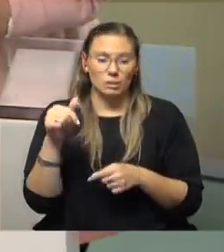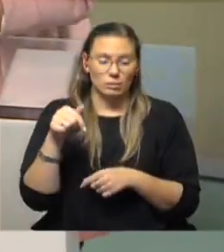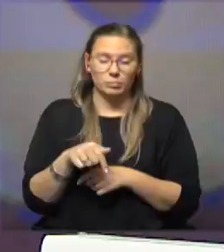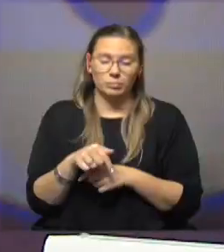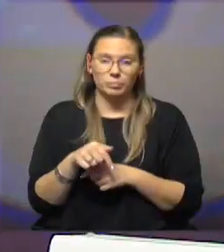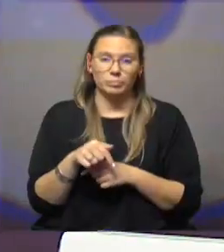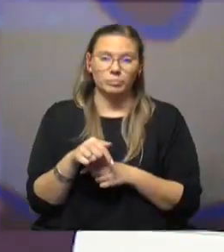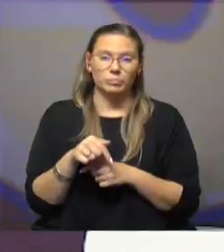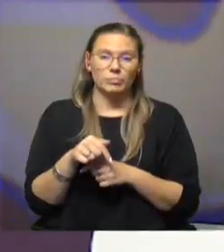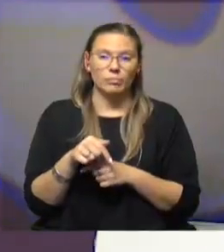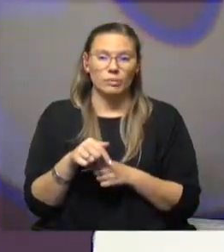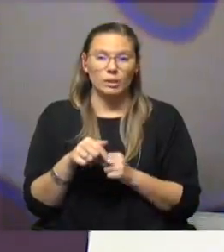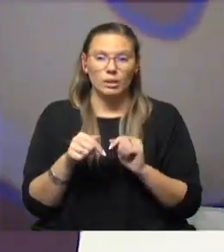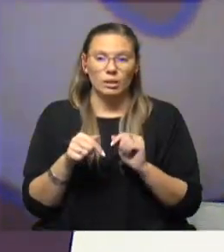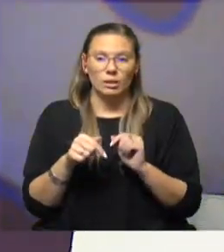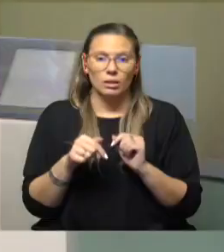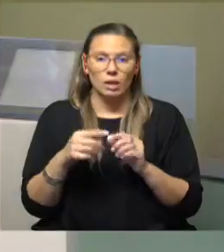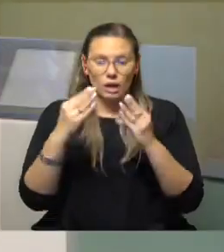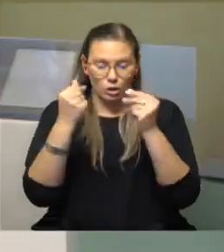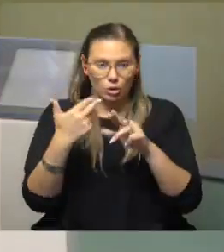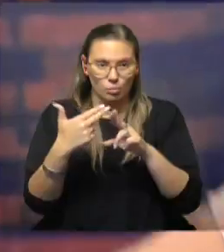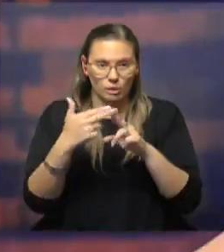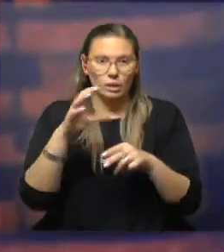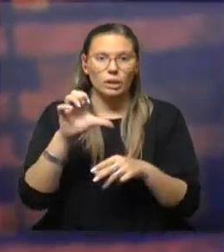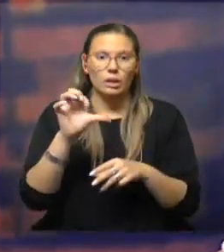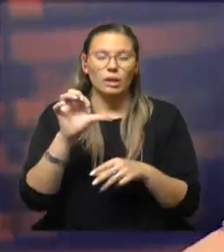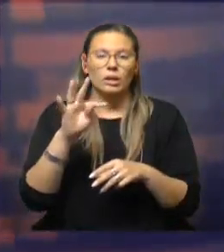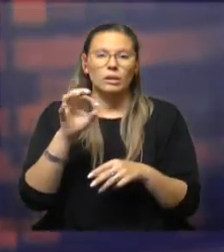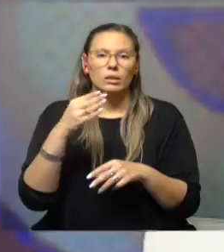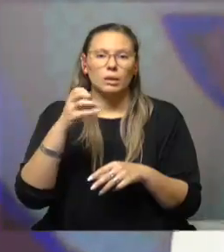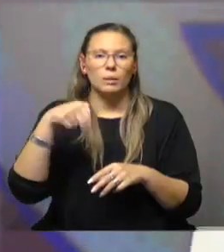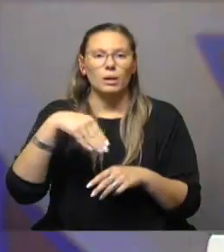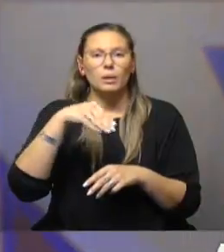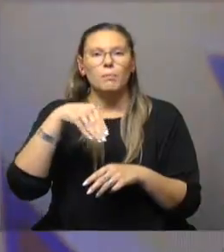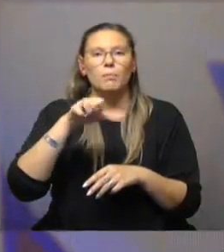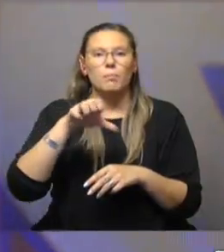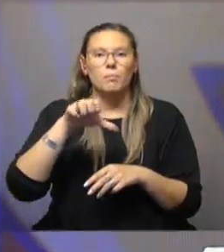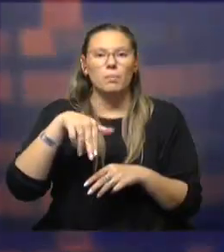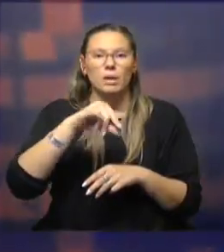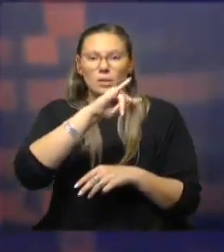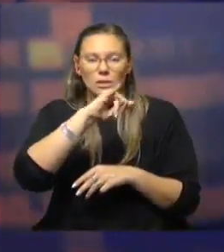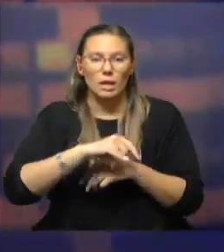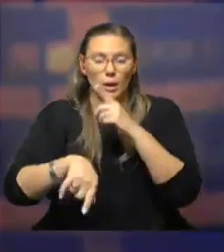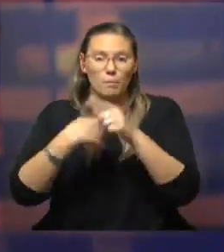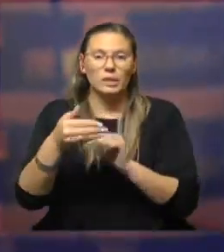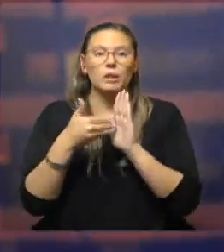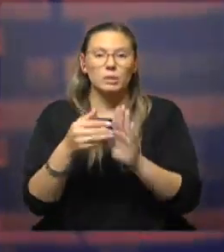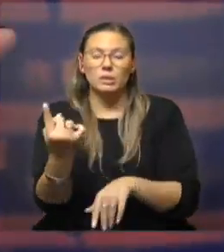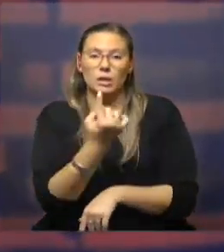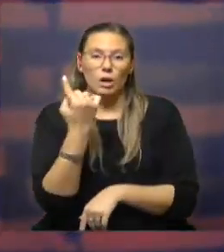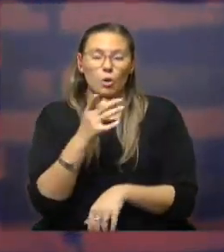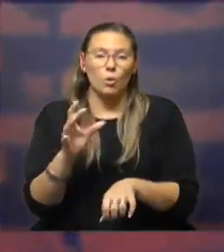nosotros, que bueno, ¡ay, me olvidé el nombre! Esteban Menis, porque mañana ya presentas un unipersonal que se